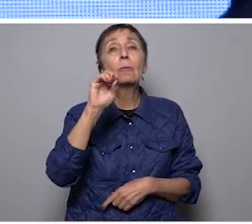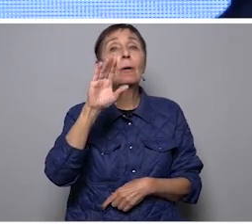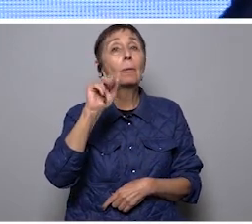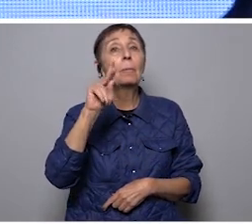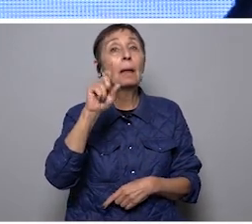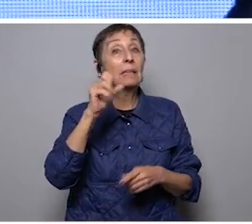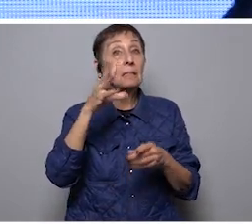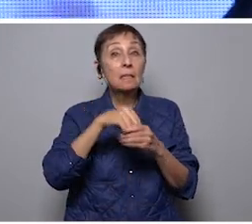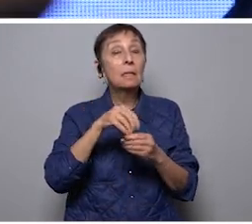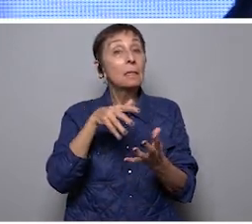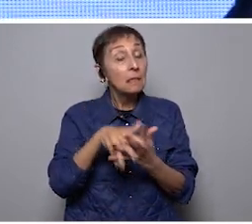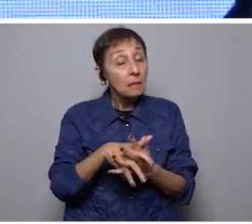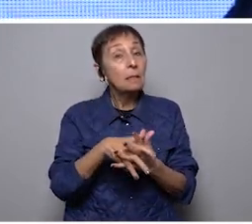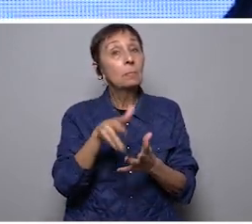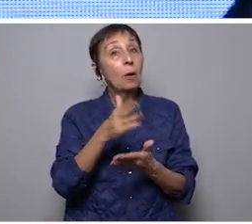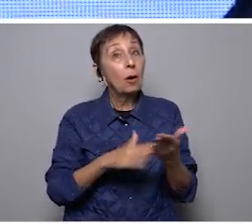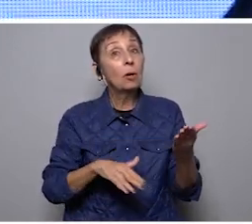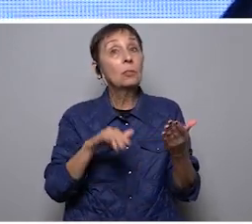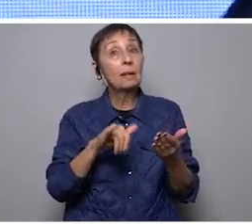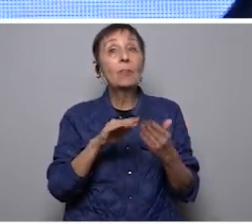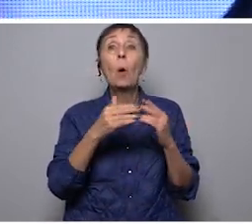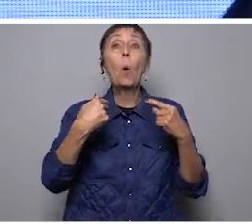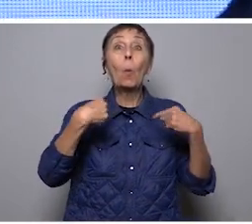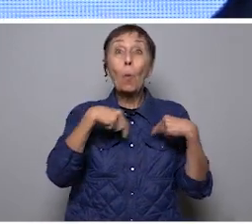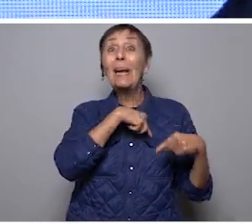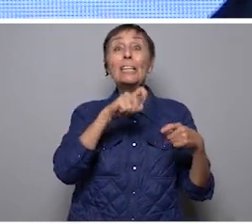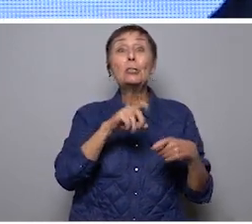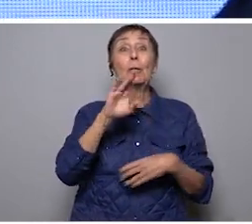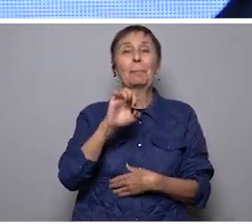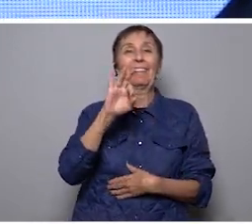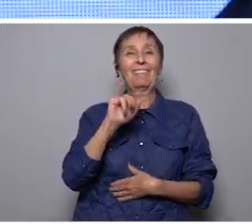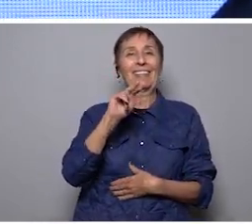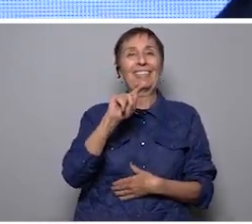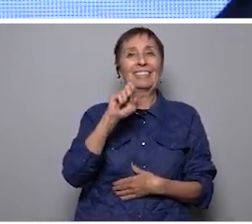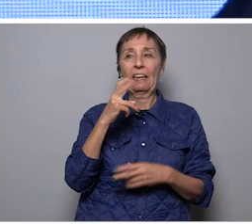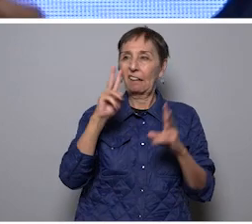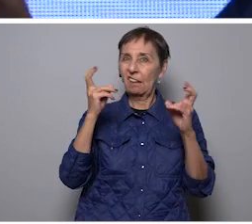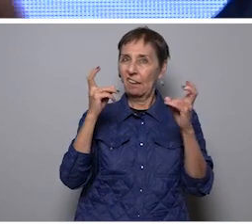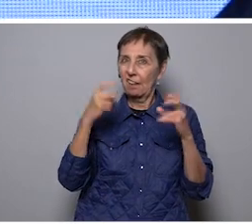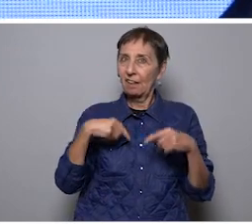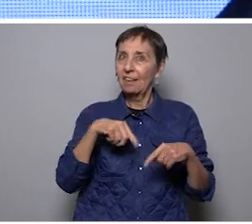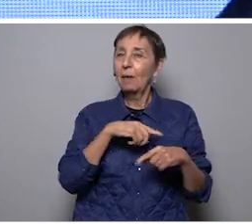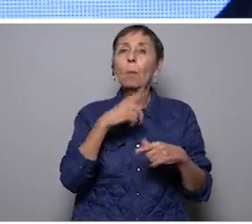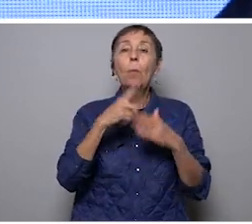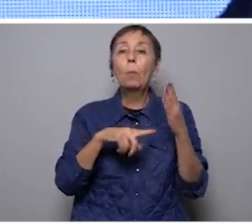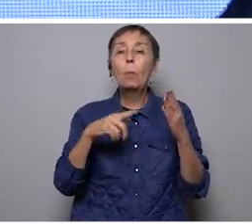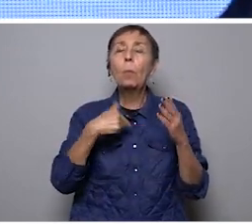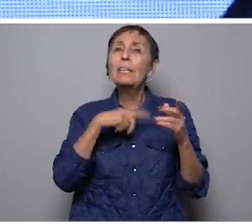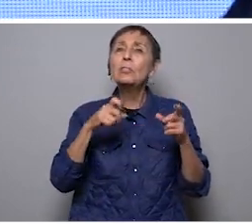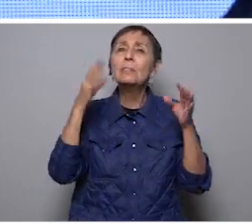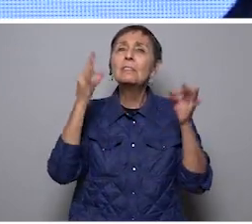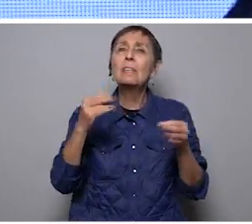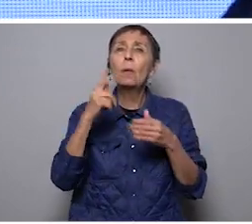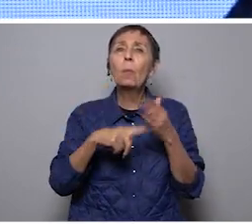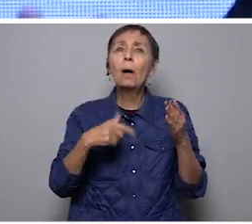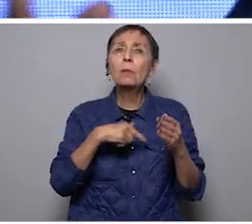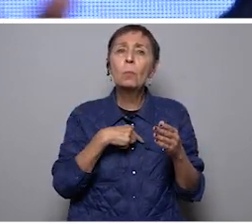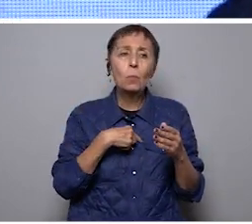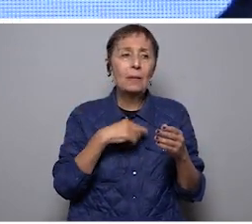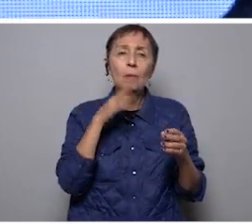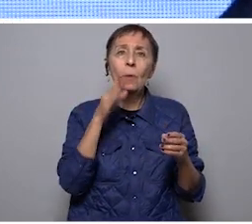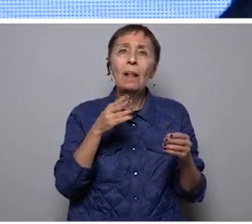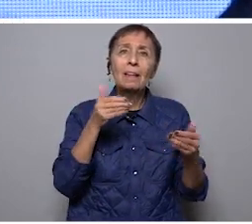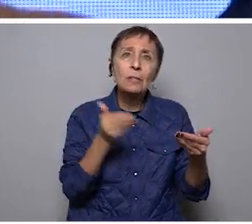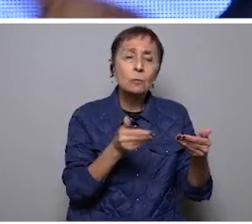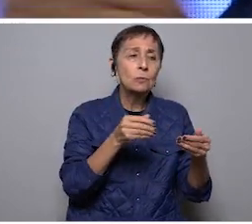fintech y lo que podamos meter en los territorios como fintech para ser más eficientes para lograr escala